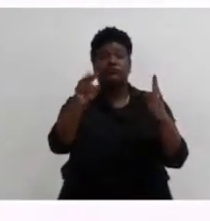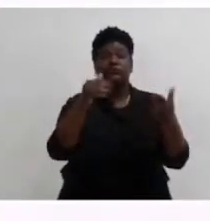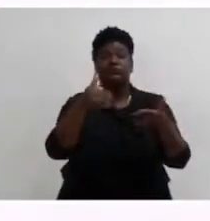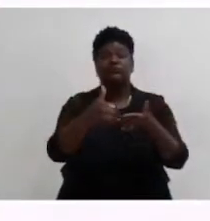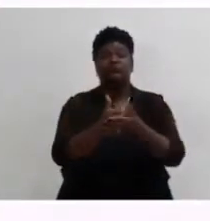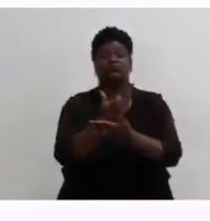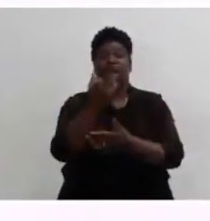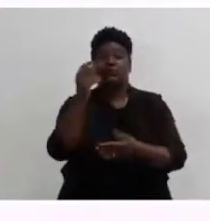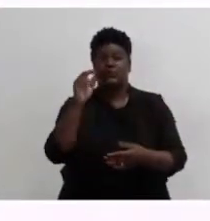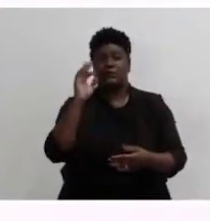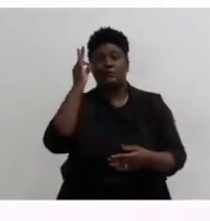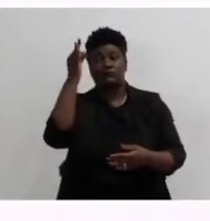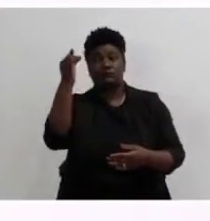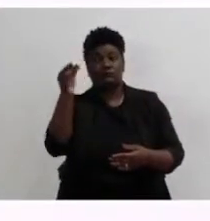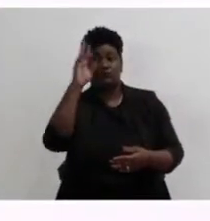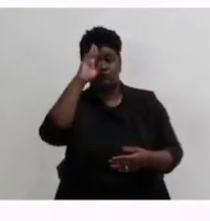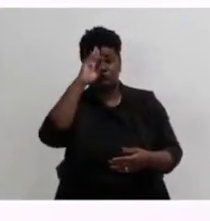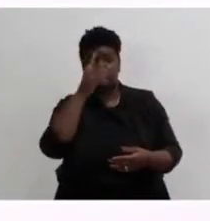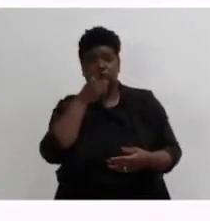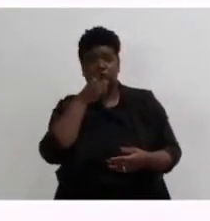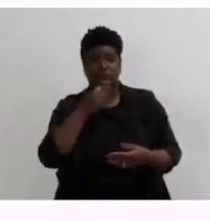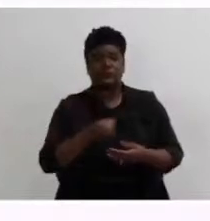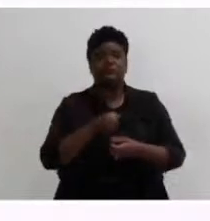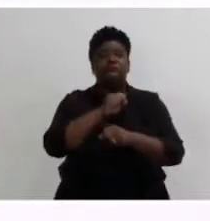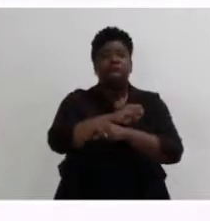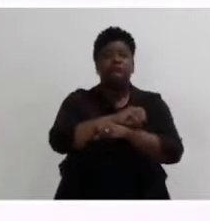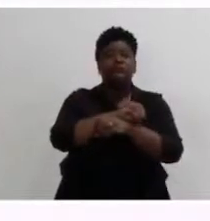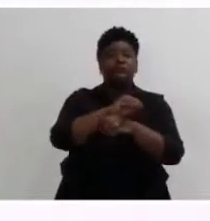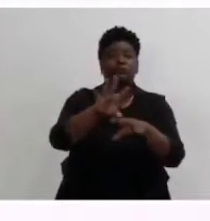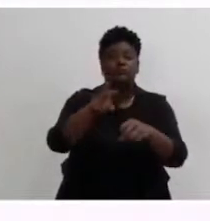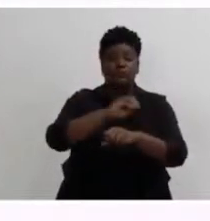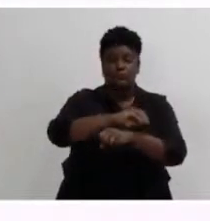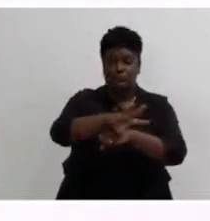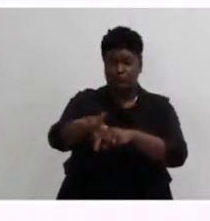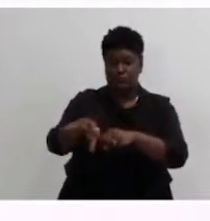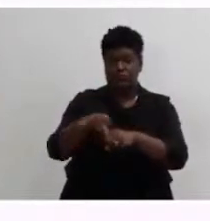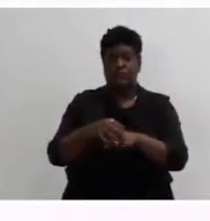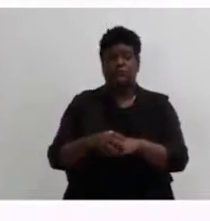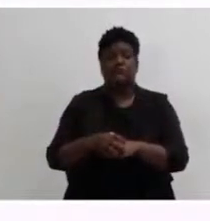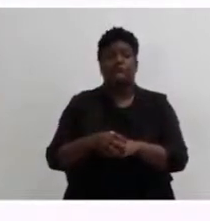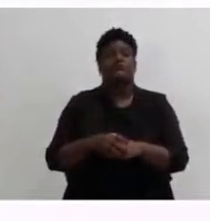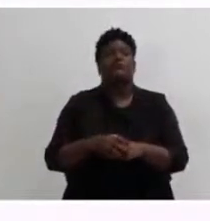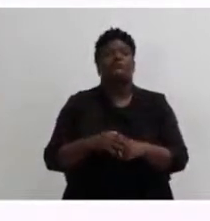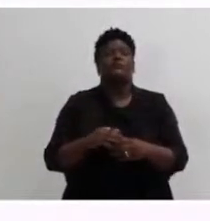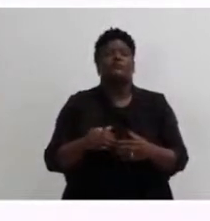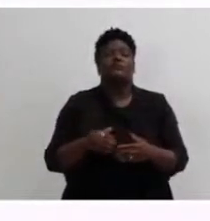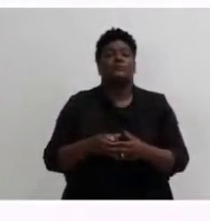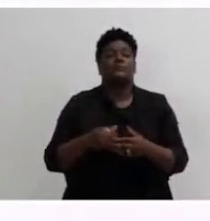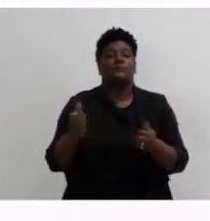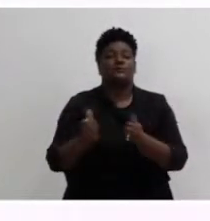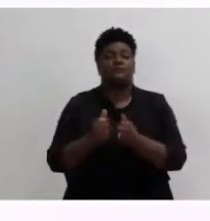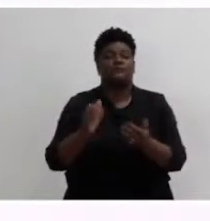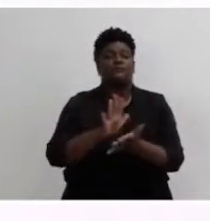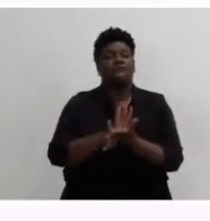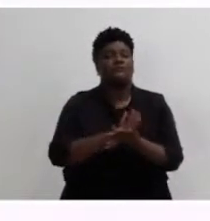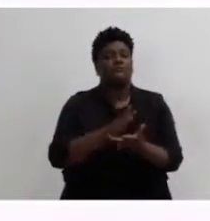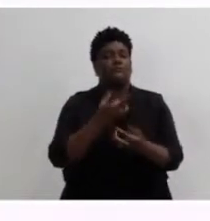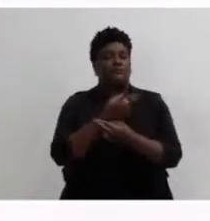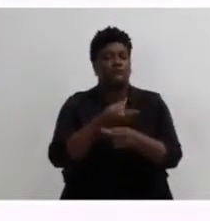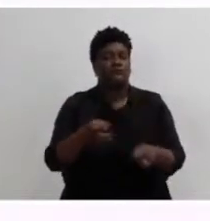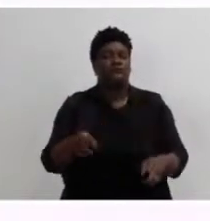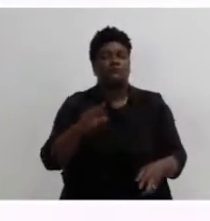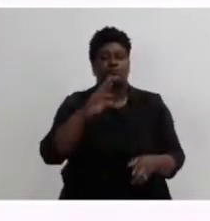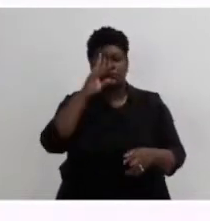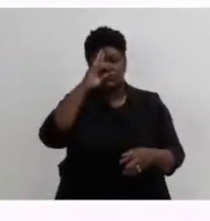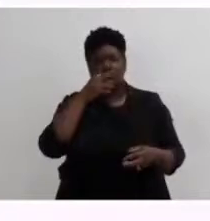la formación de semiconductores en todos los niveles y junto a la academia hagamos posible que la República Dominicana en los próximos